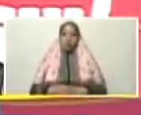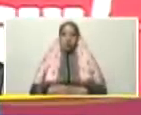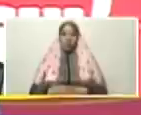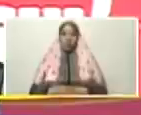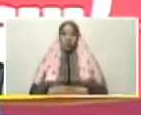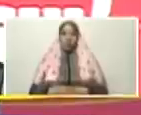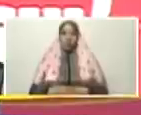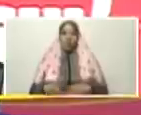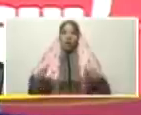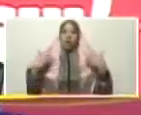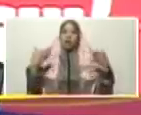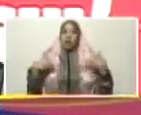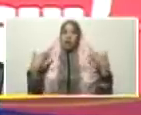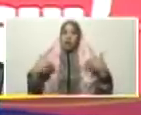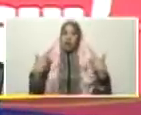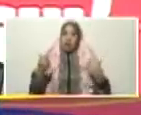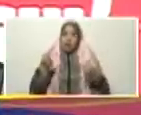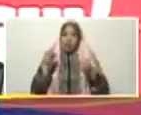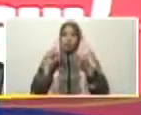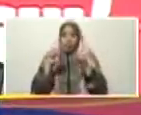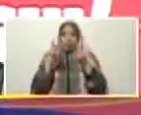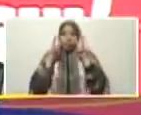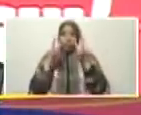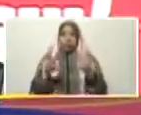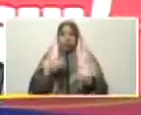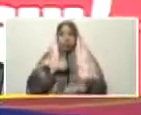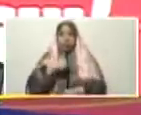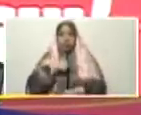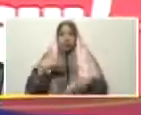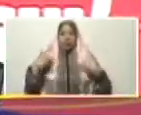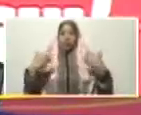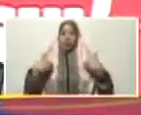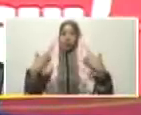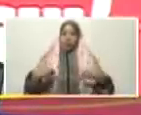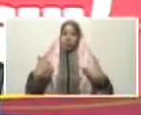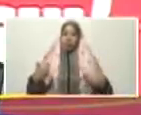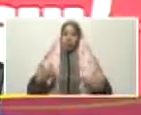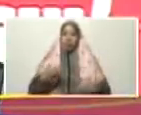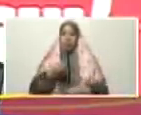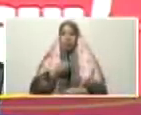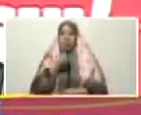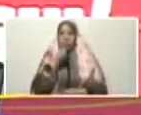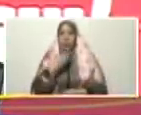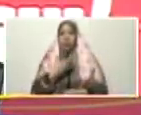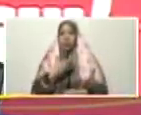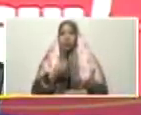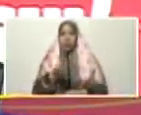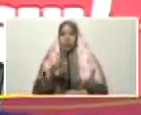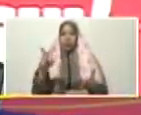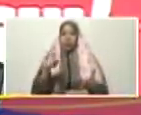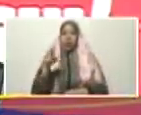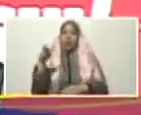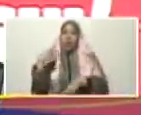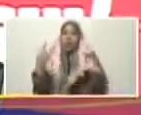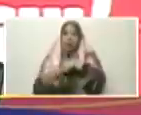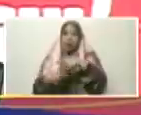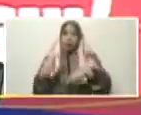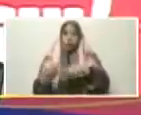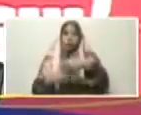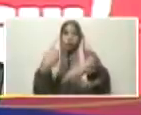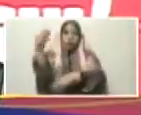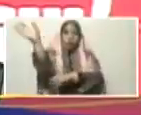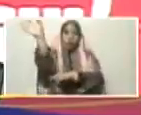es emocionante verlos a ustedes y saber que en ustedes va la bandera de la revolución hacia el